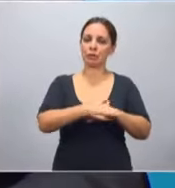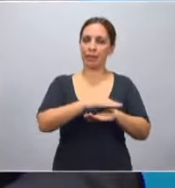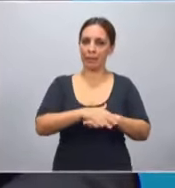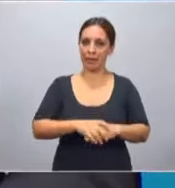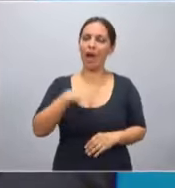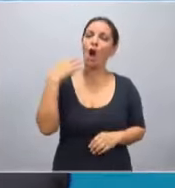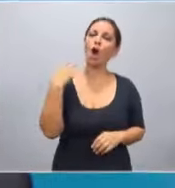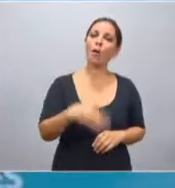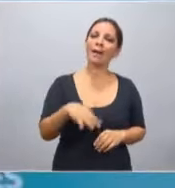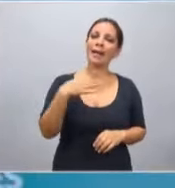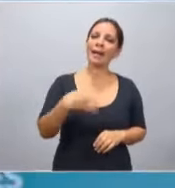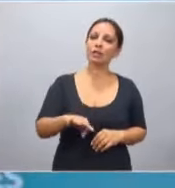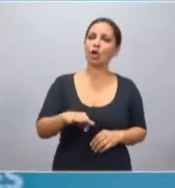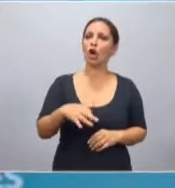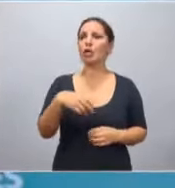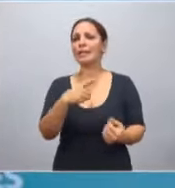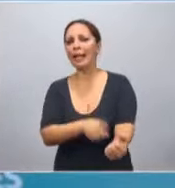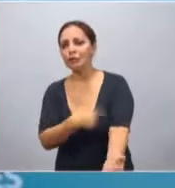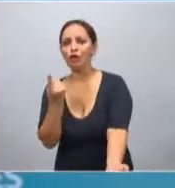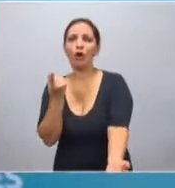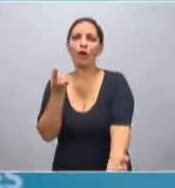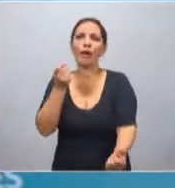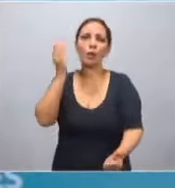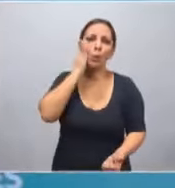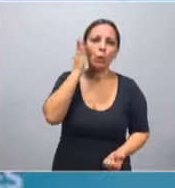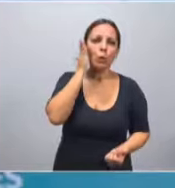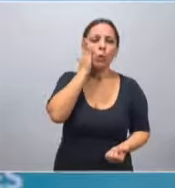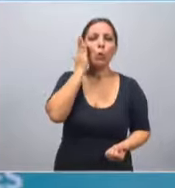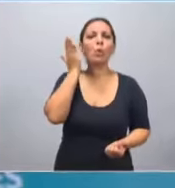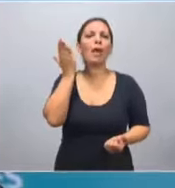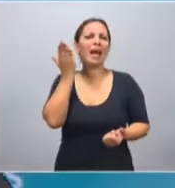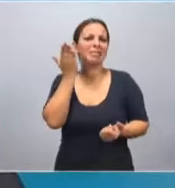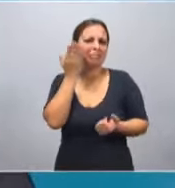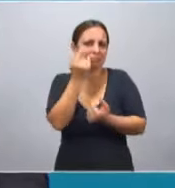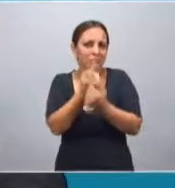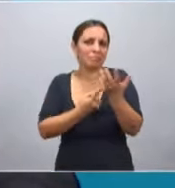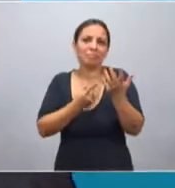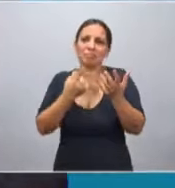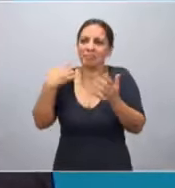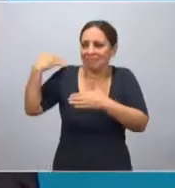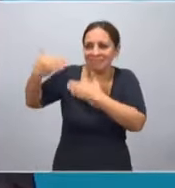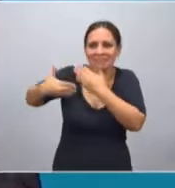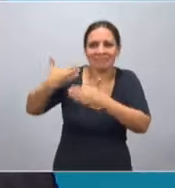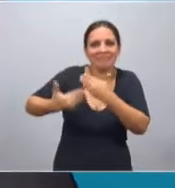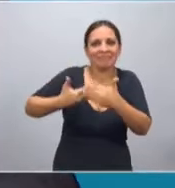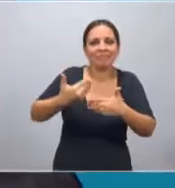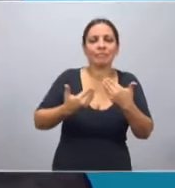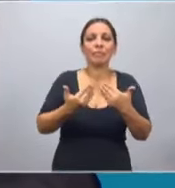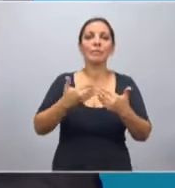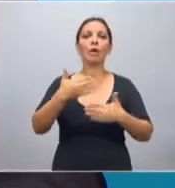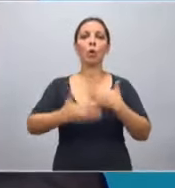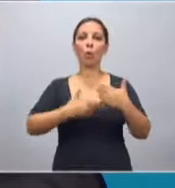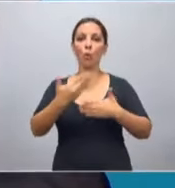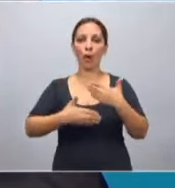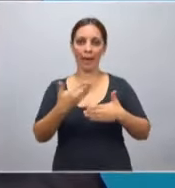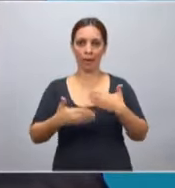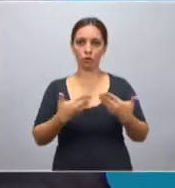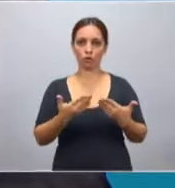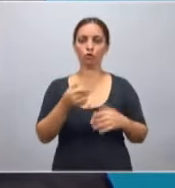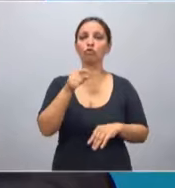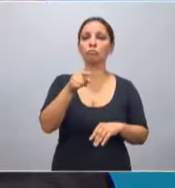obligaciones son tradiciones son cuestiones culturales son cuestiones históricas los juegos los